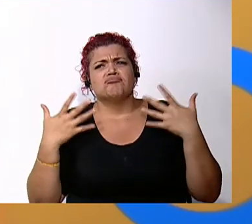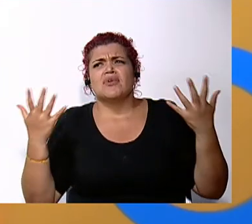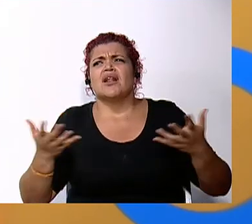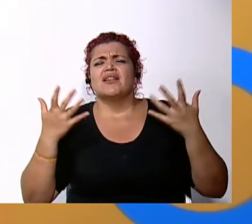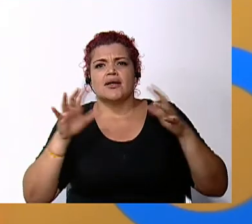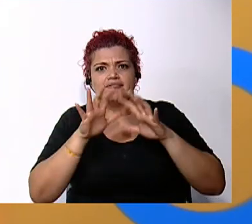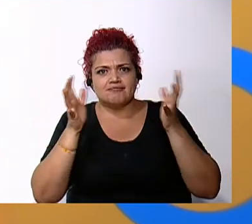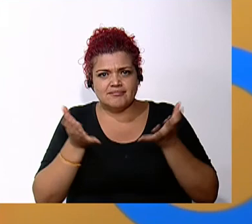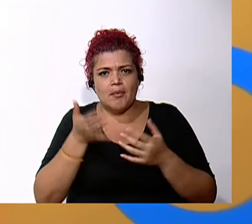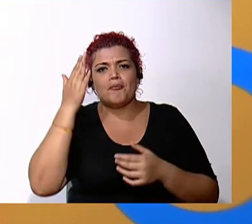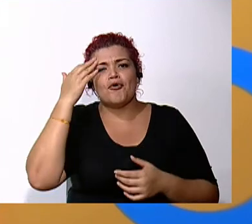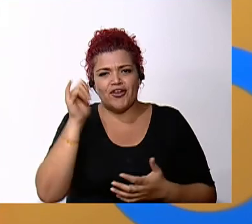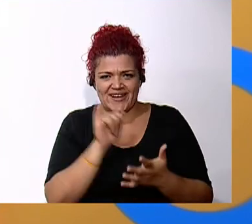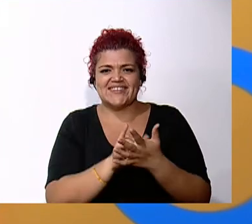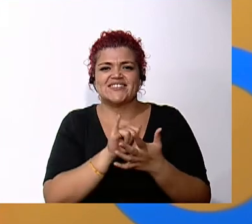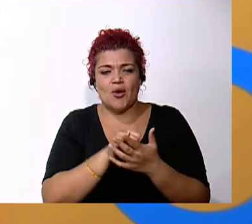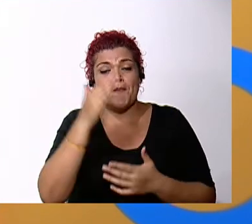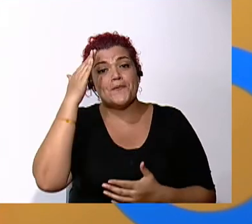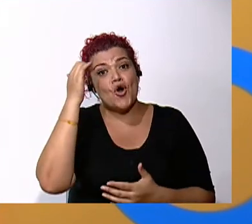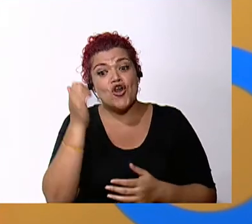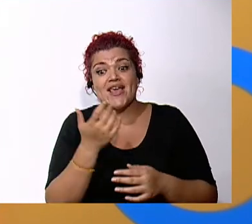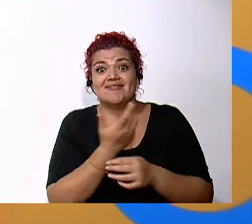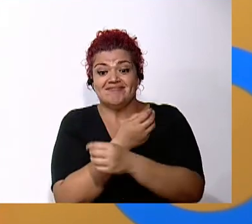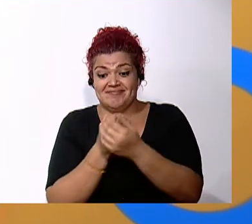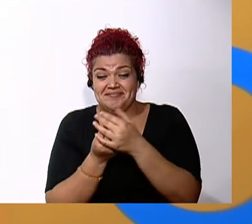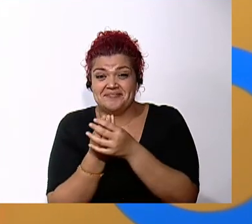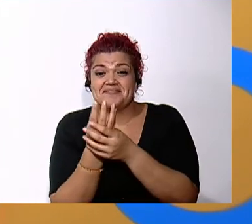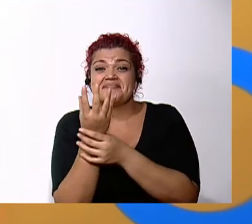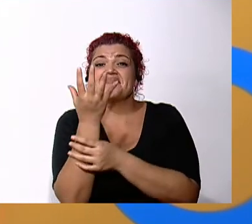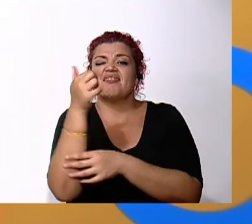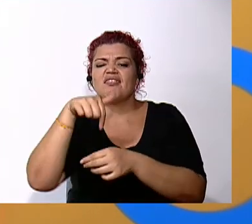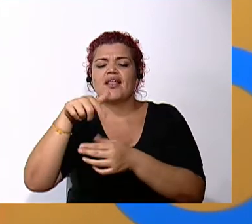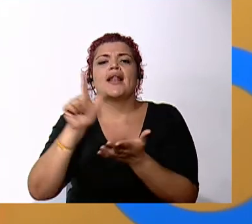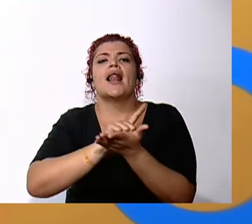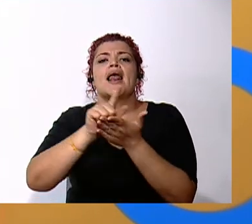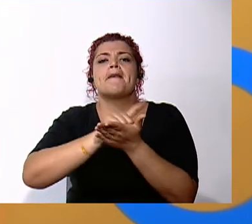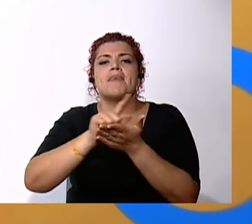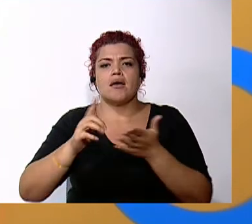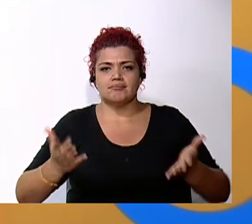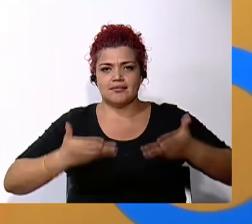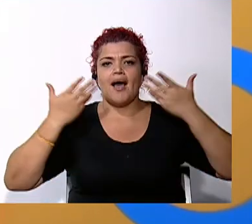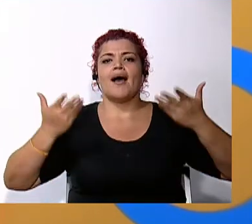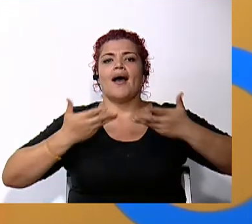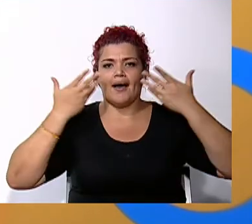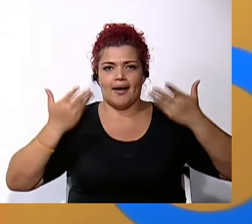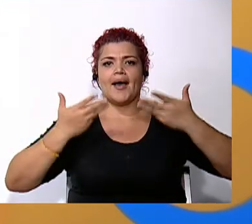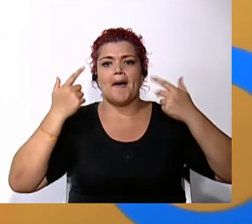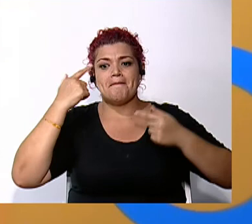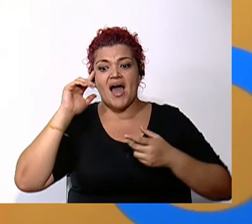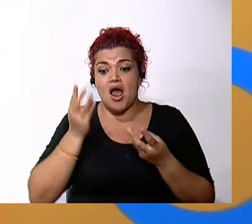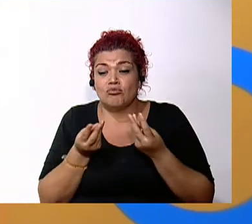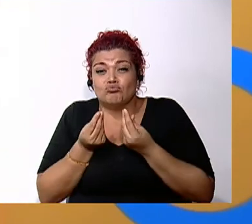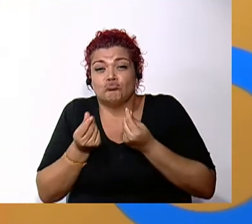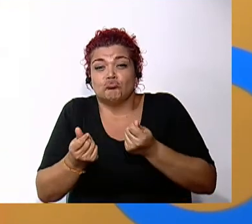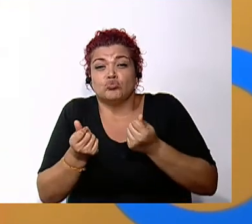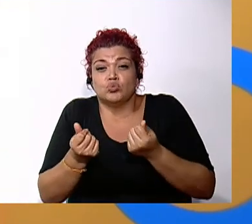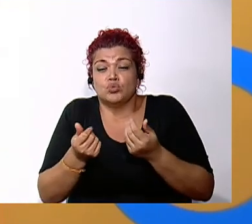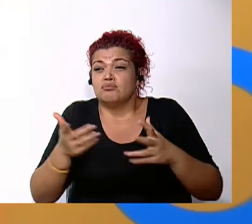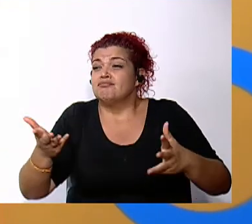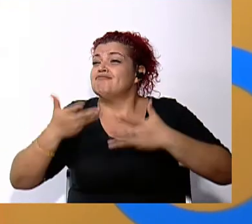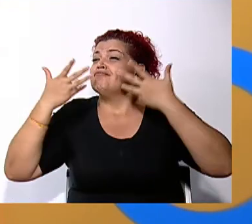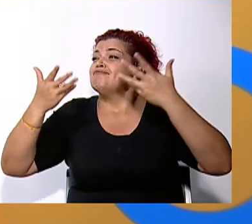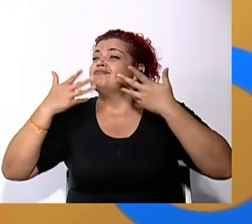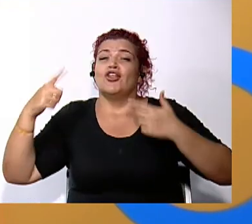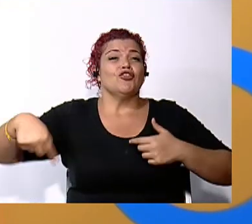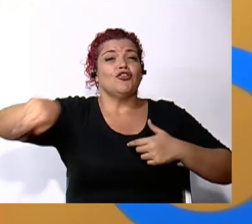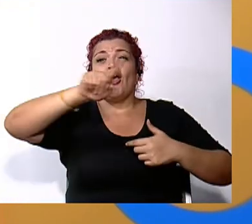Pues precisamente por eso, porque contribuyen a purificar el aire, a producir el oxígeno que todos los seres